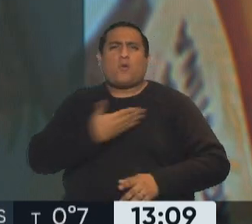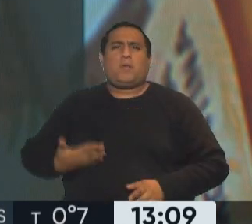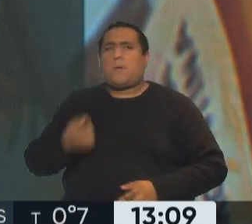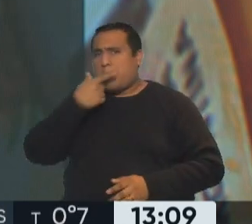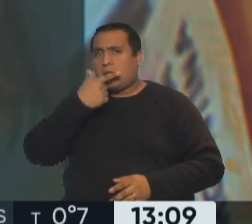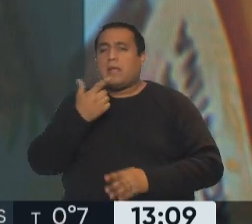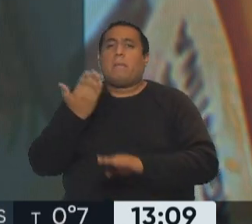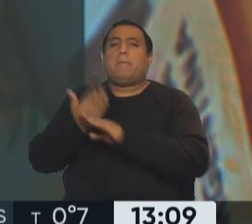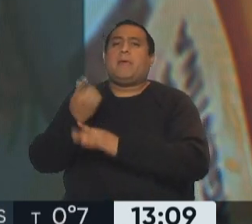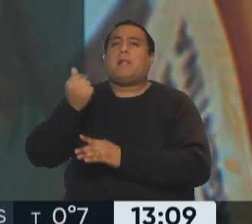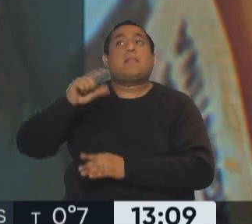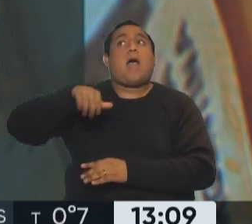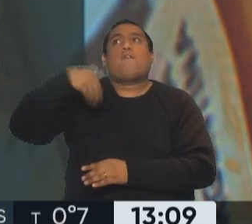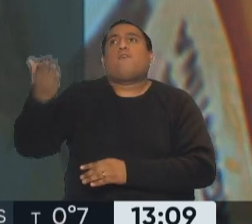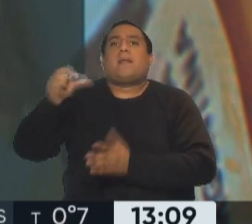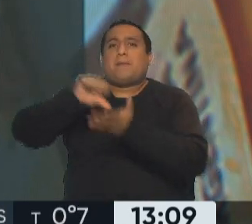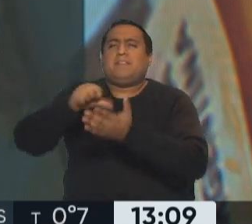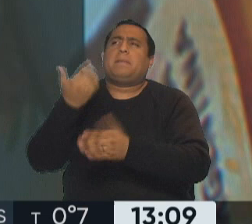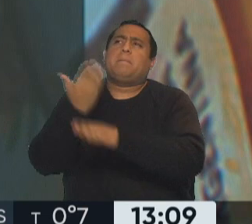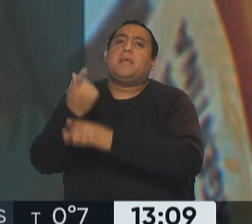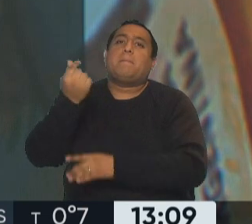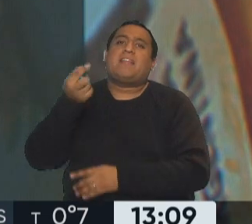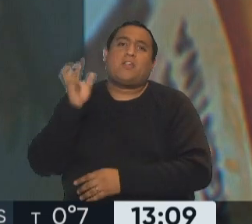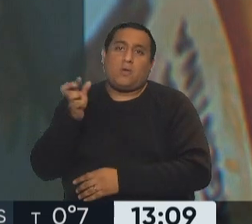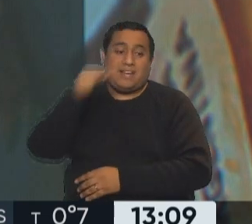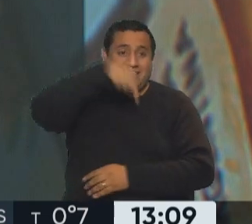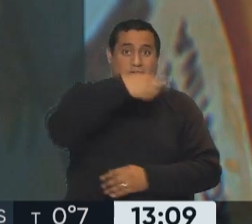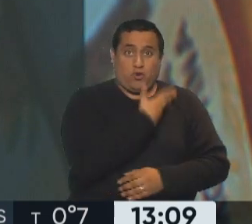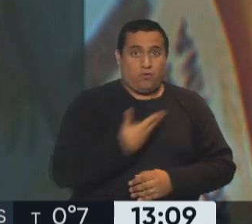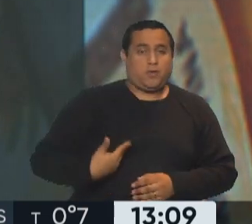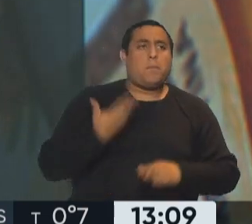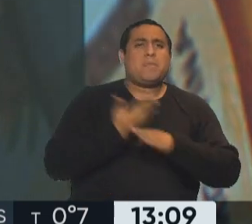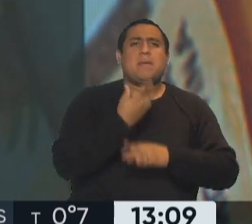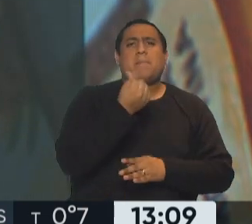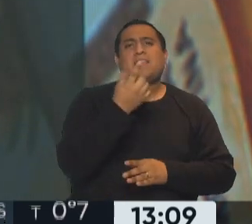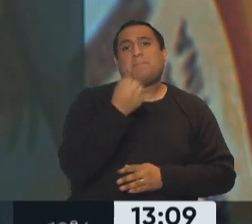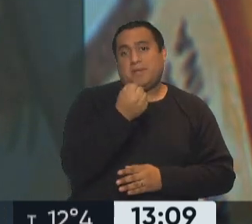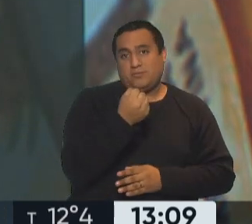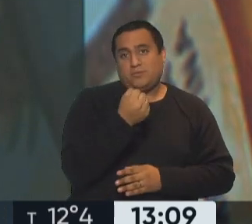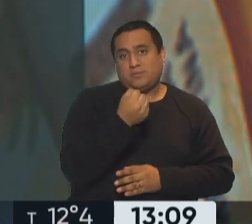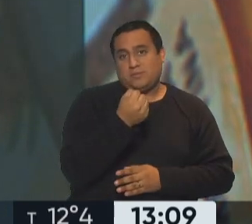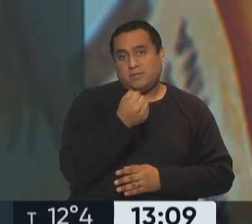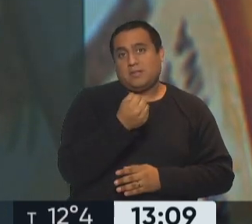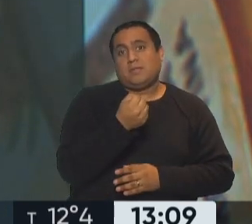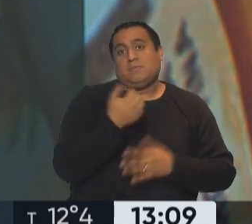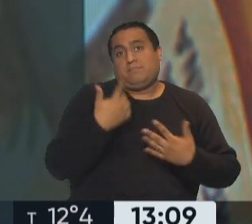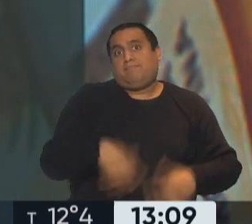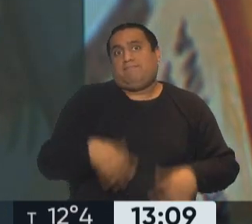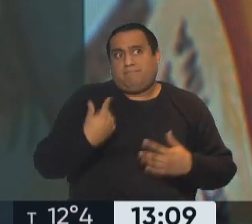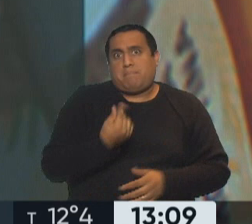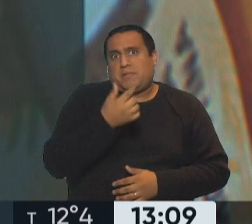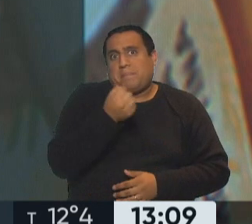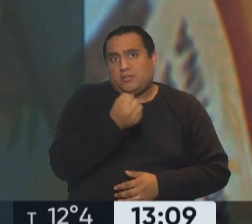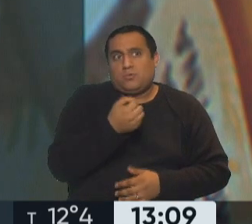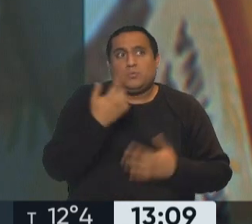iba y pedía plata fuera en dólares. Este gobierno lo que hace es pedir en pesos que por cierto no es una diferencia menor. Los pesos